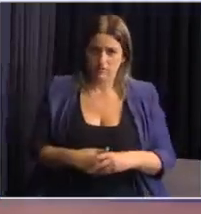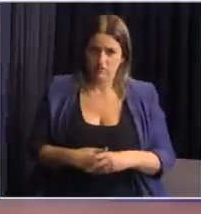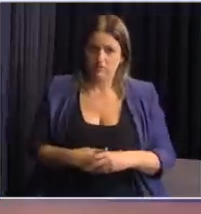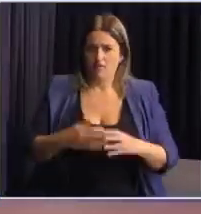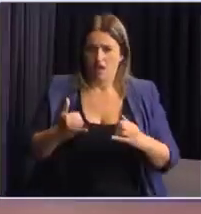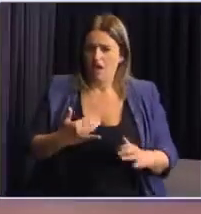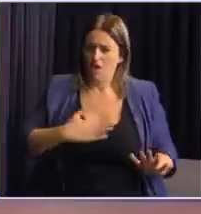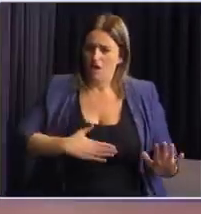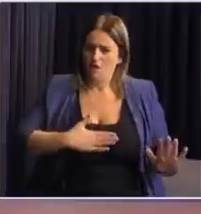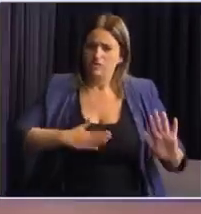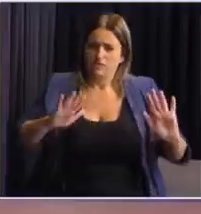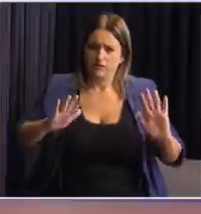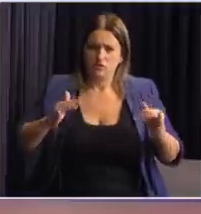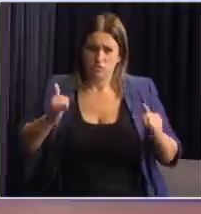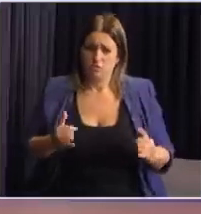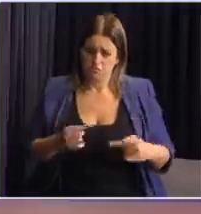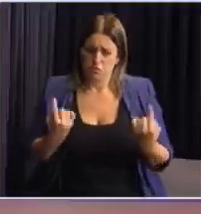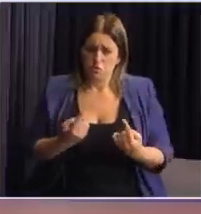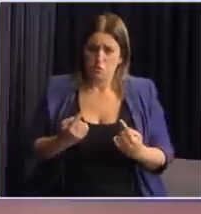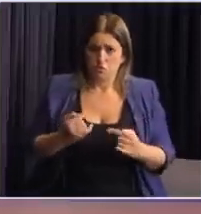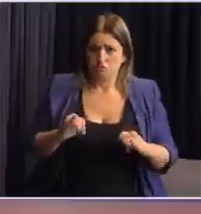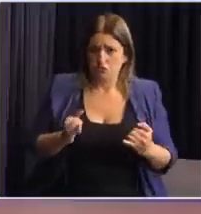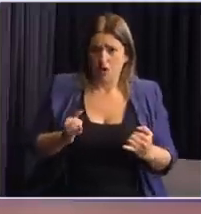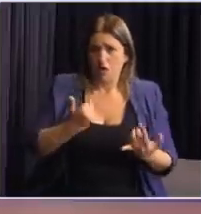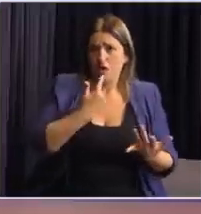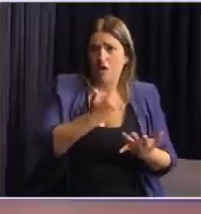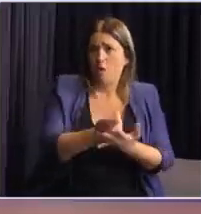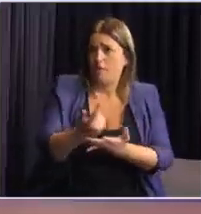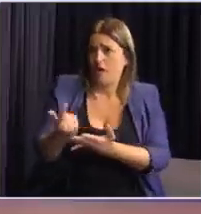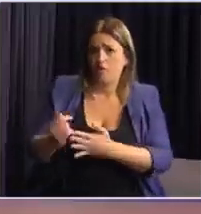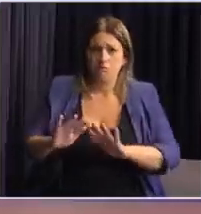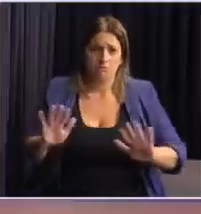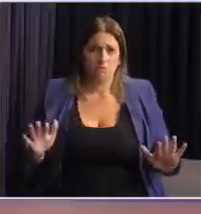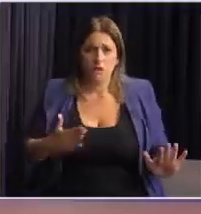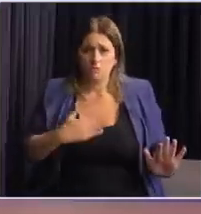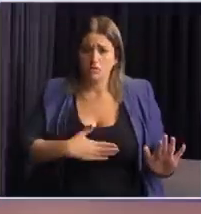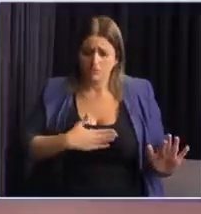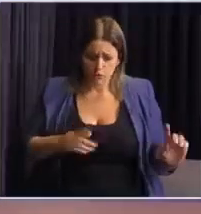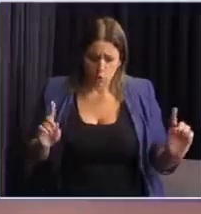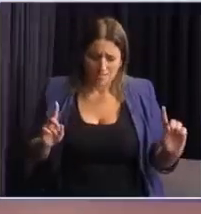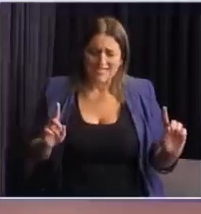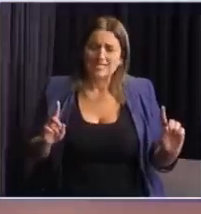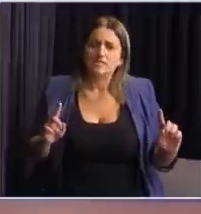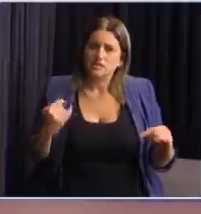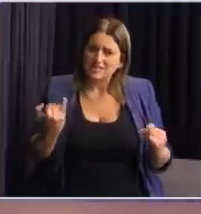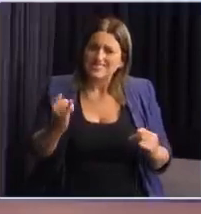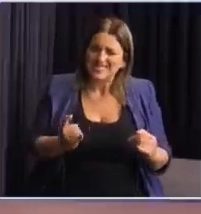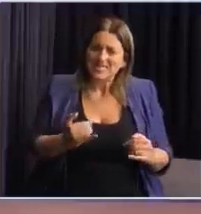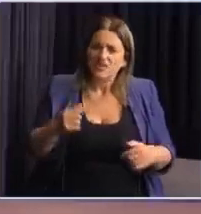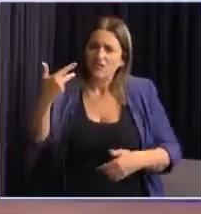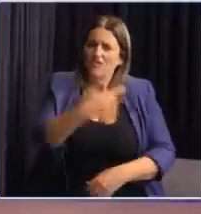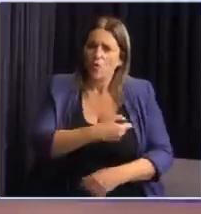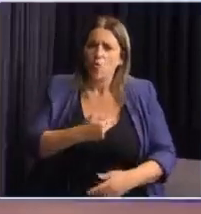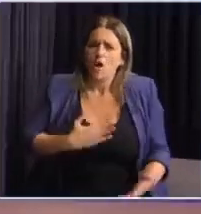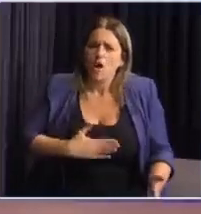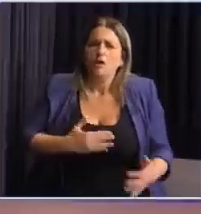Estamos satisfechos con las opciones hechas. Con lo cual, no solo que estamos satisfechos con la vacuna, sino